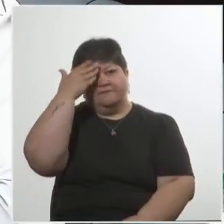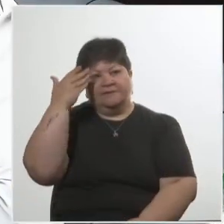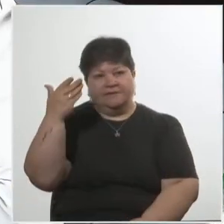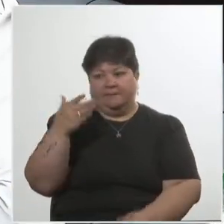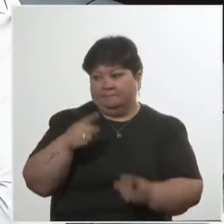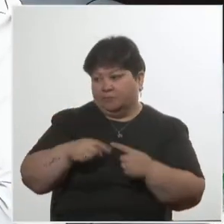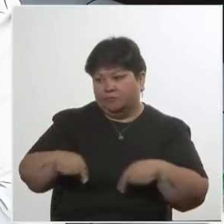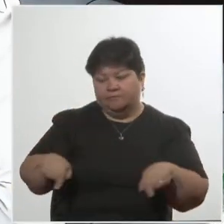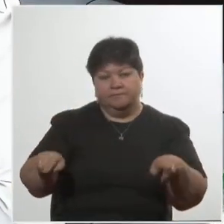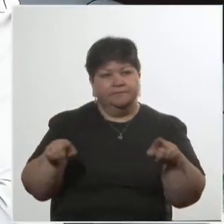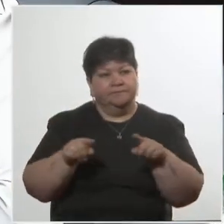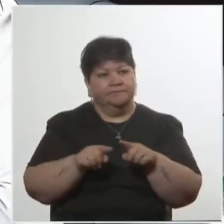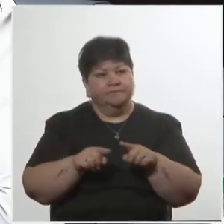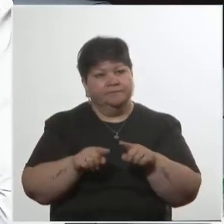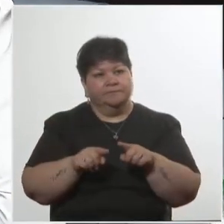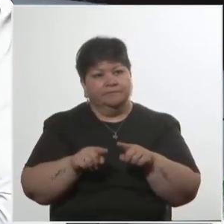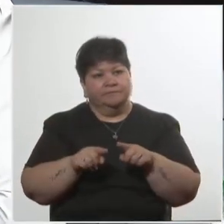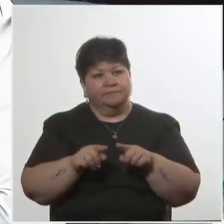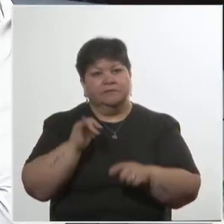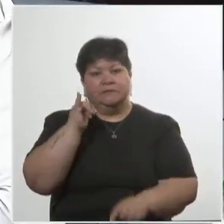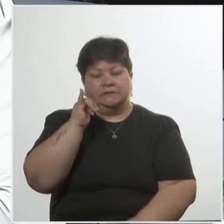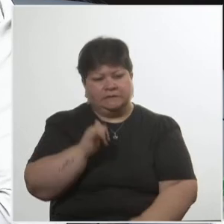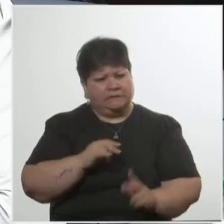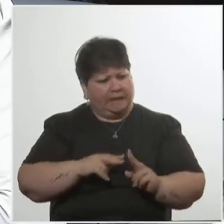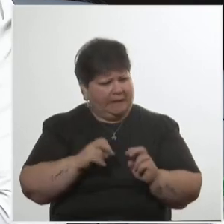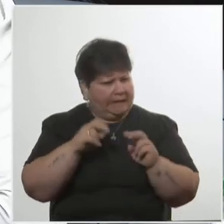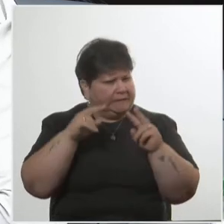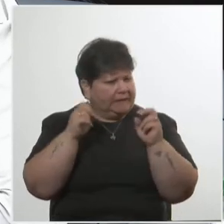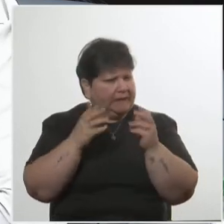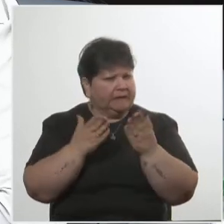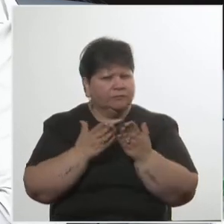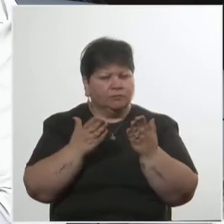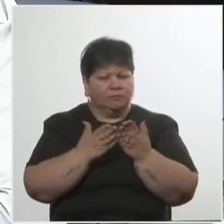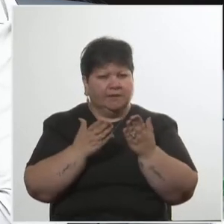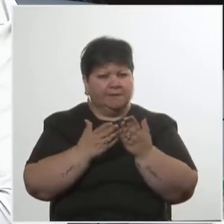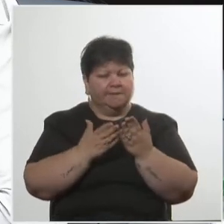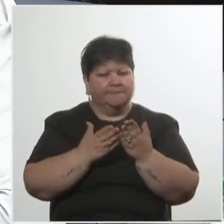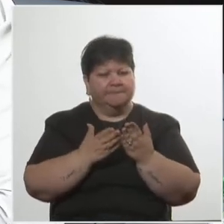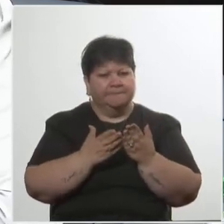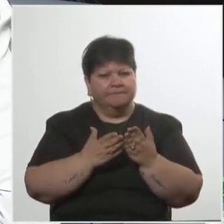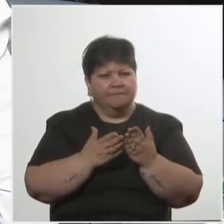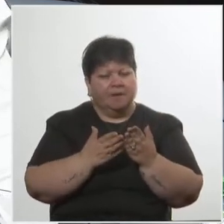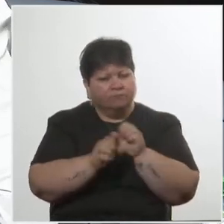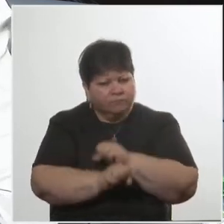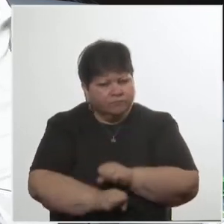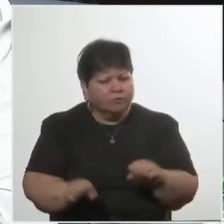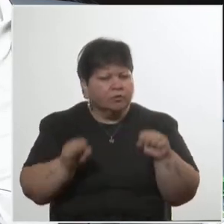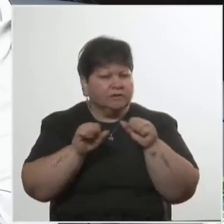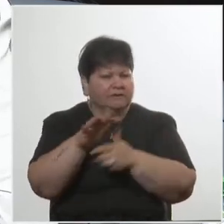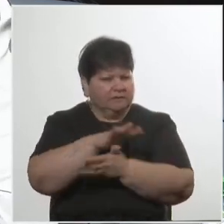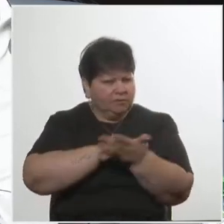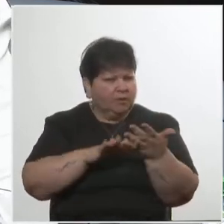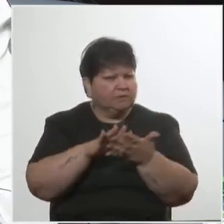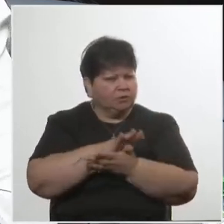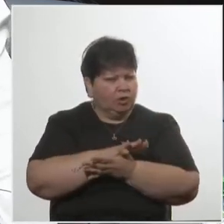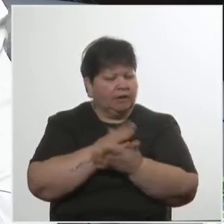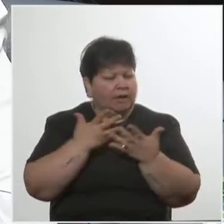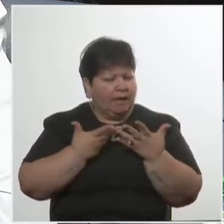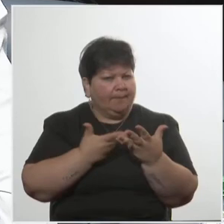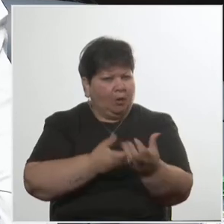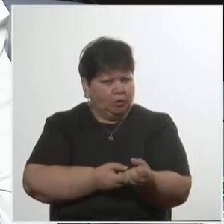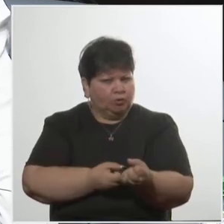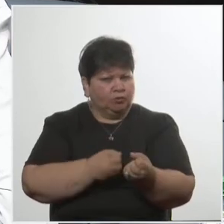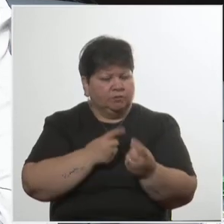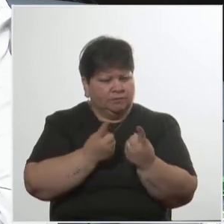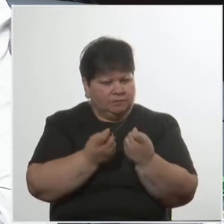nosotros estamos dispuestos a analizar y estudiar posibles situaciones a reparar no nos